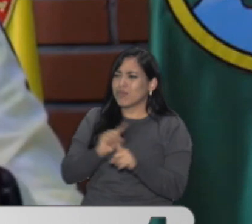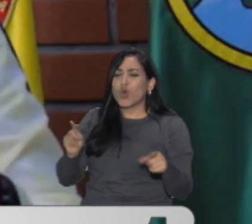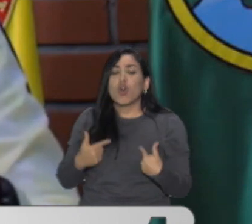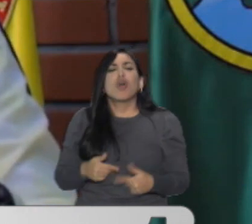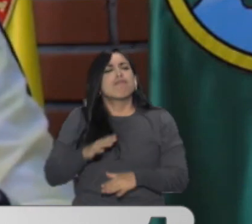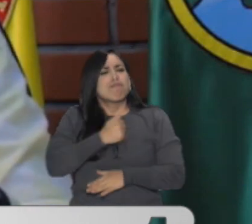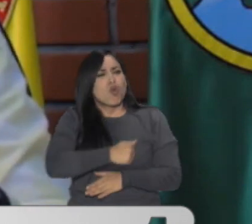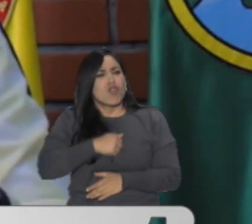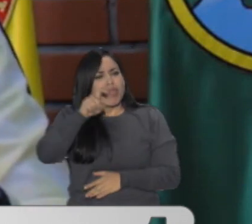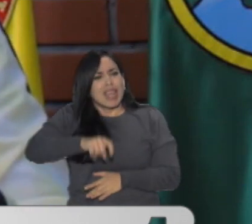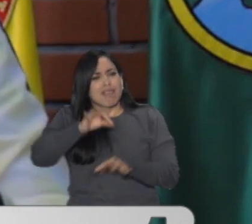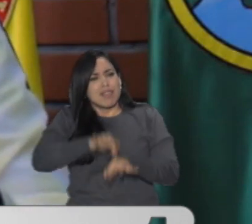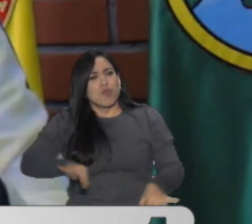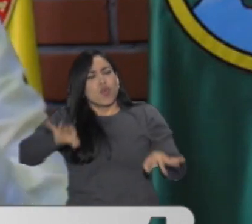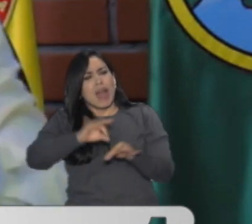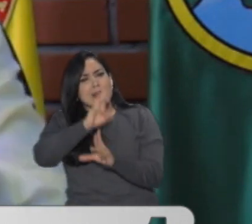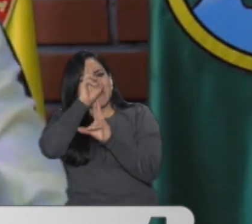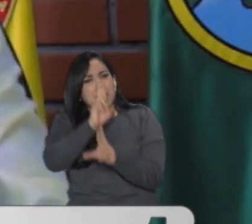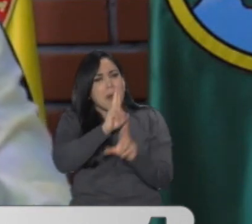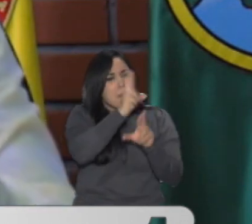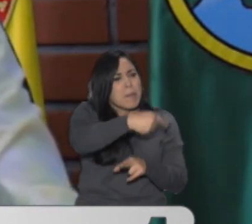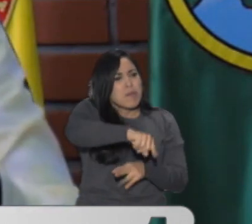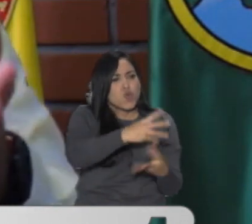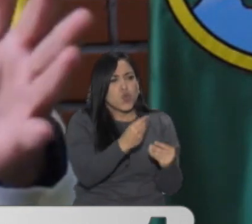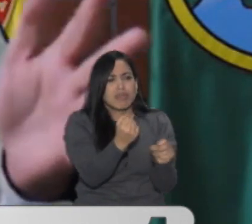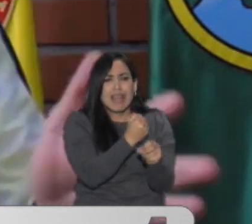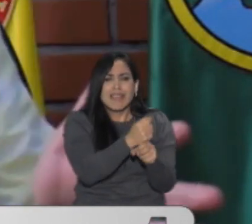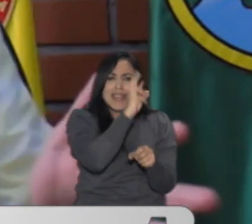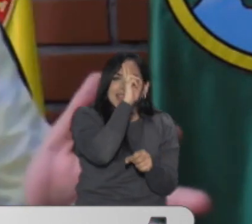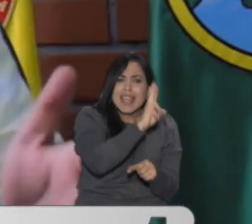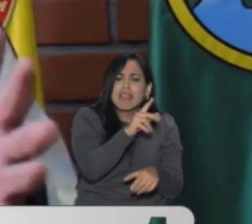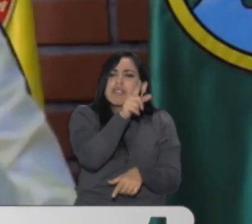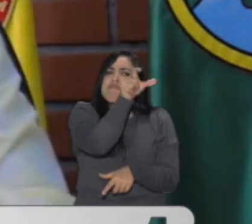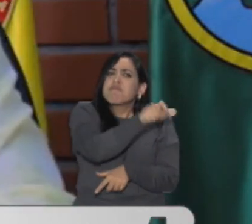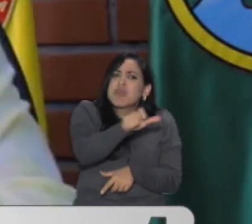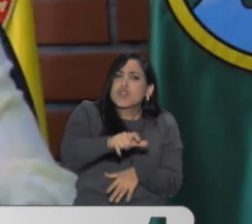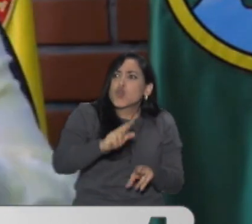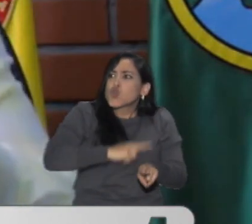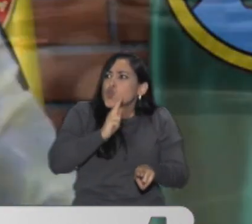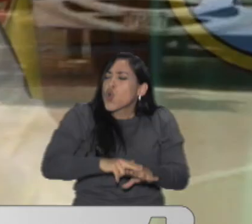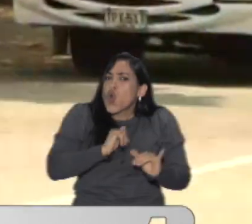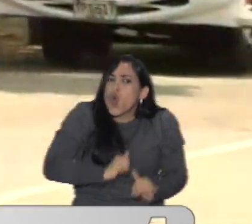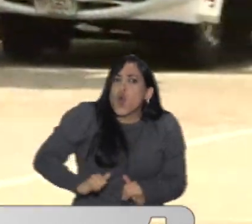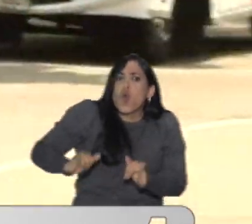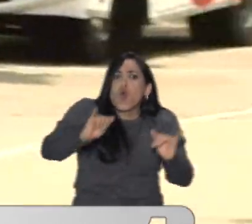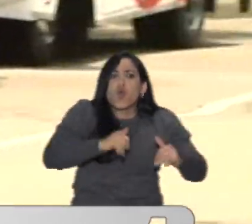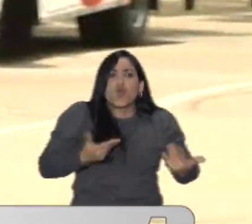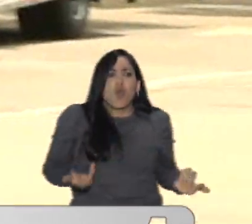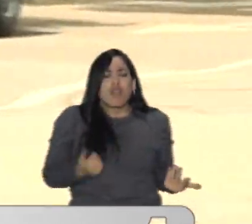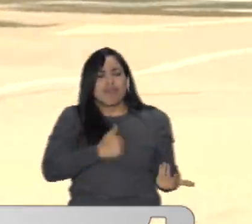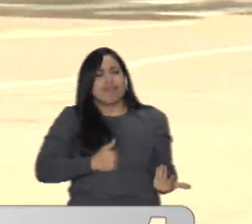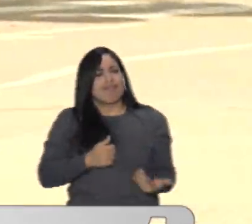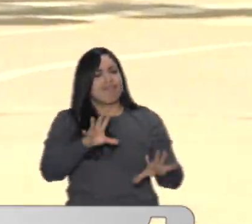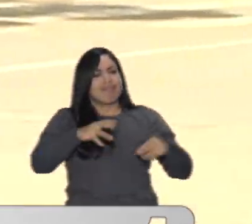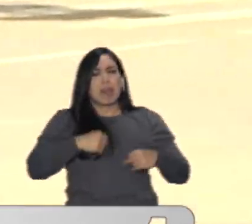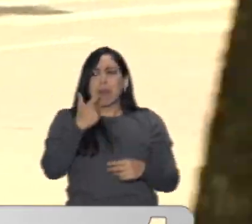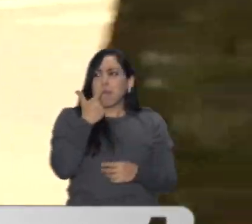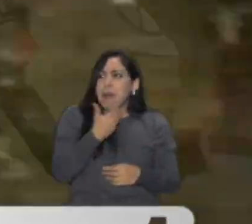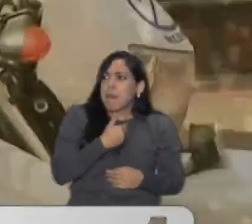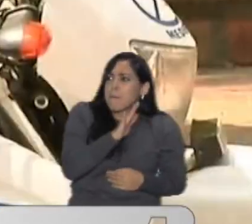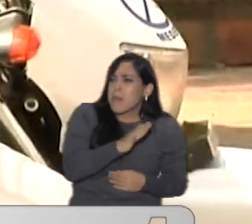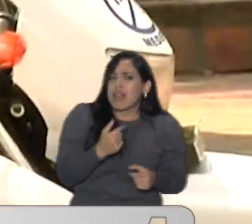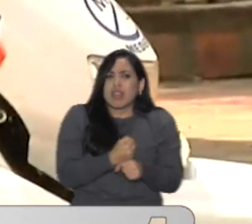todos mucho respeto para ellos, que son personas comunes y corrientes iguales a nosotros, padres de